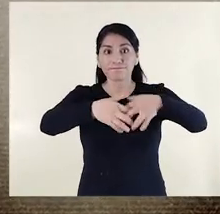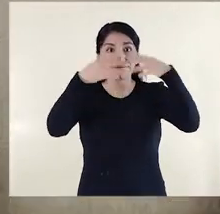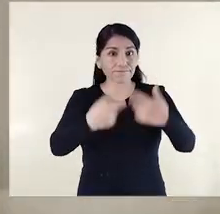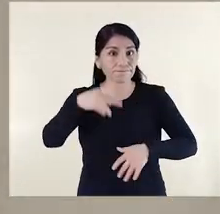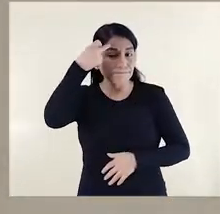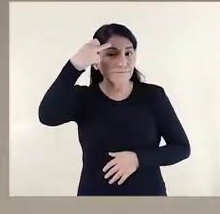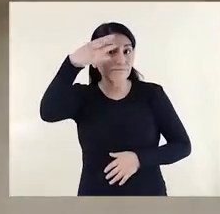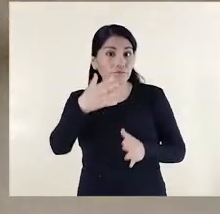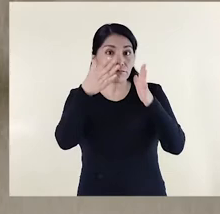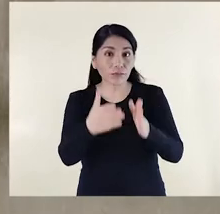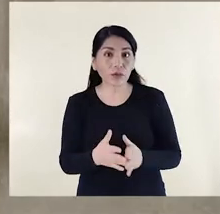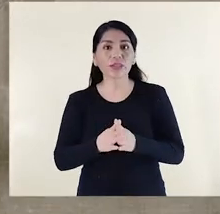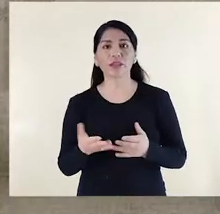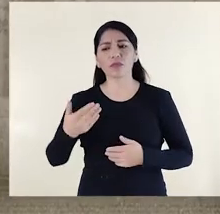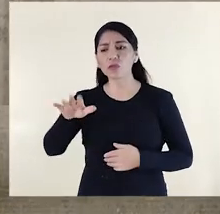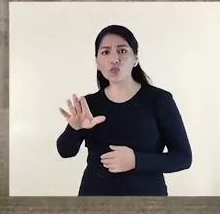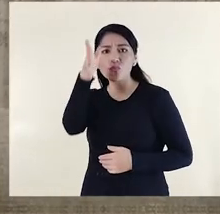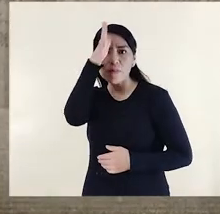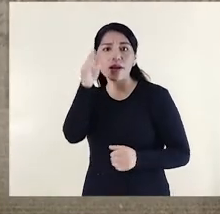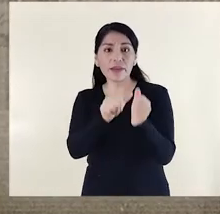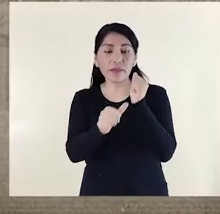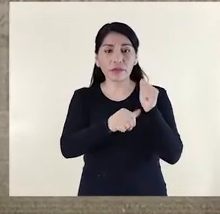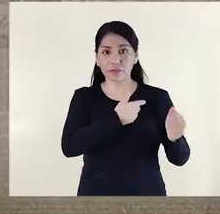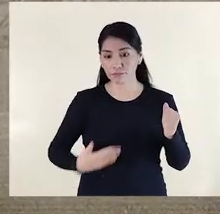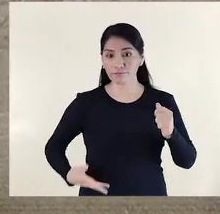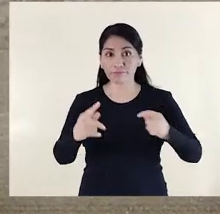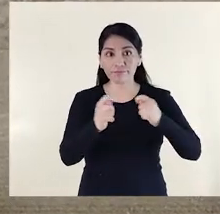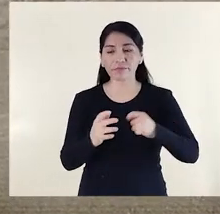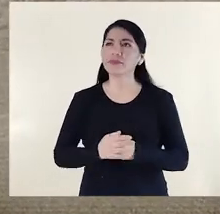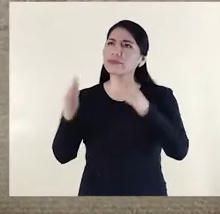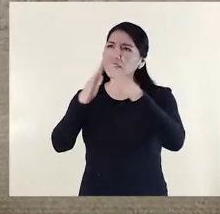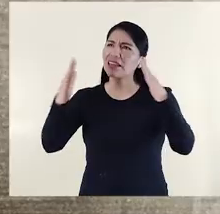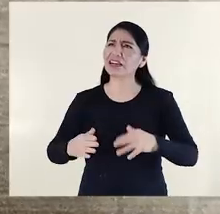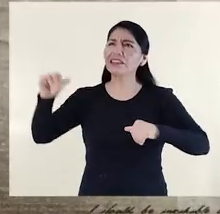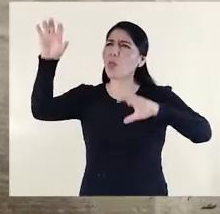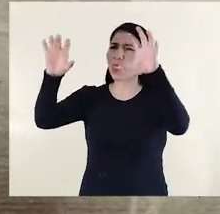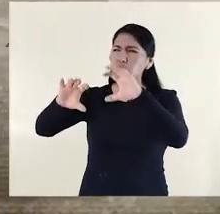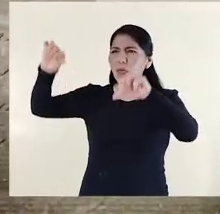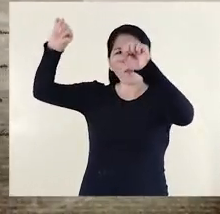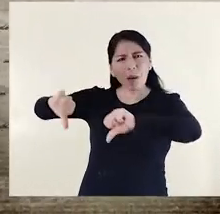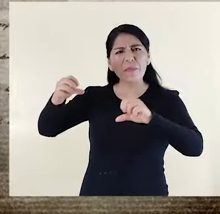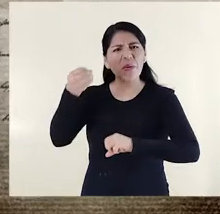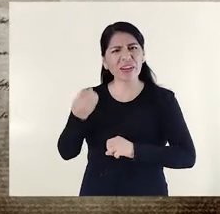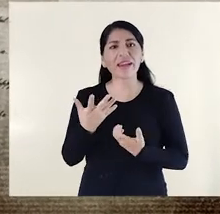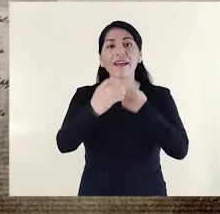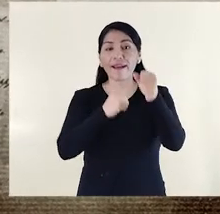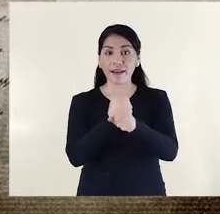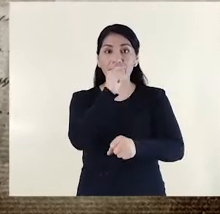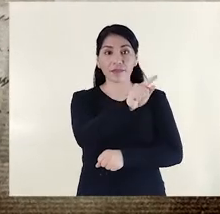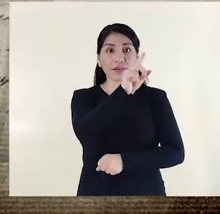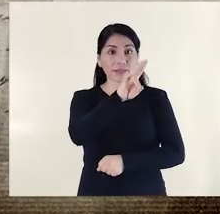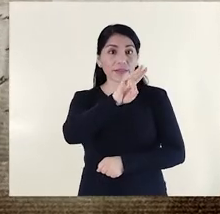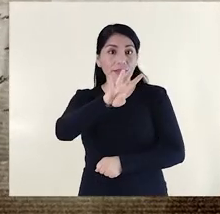del siglo XX, hijo y hermano de presidentes de la República. Esta residencia debió haber quedado muy maltrecha luego del cataclismo